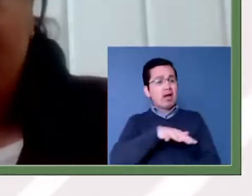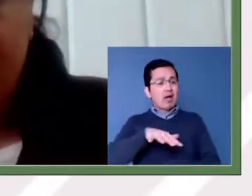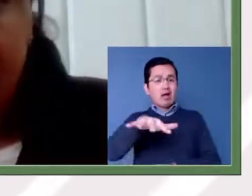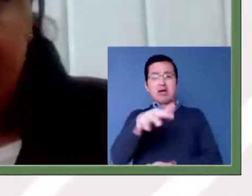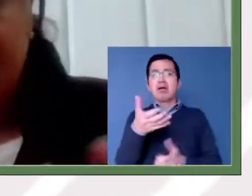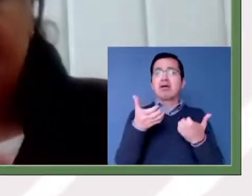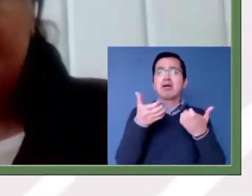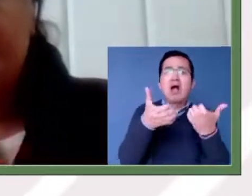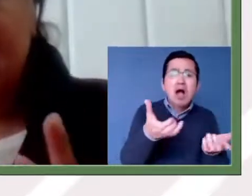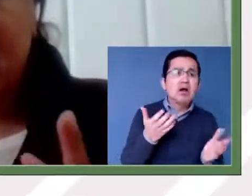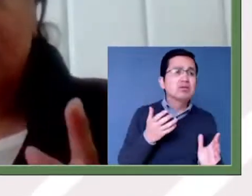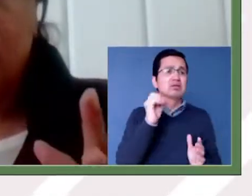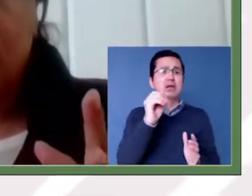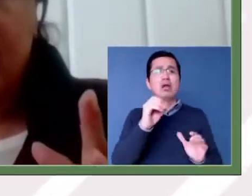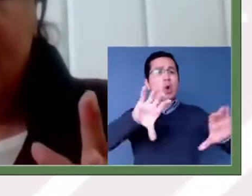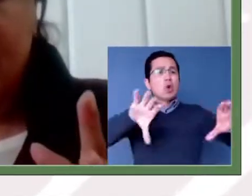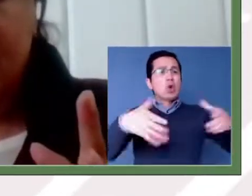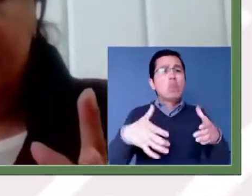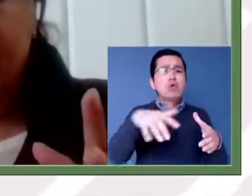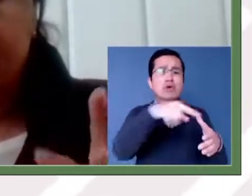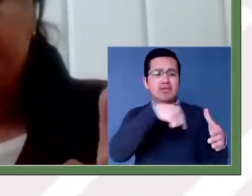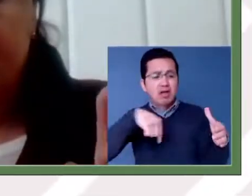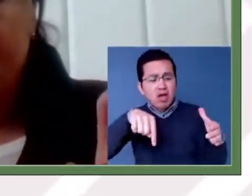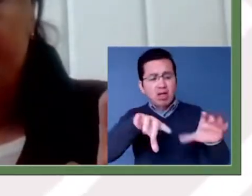alguna problemática de algún